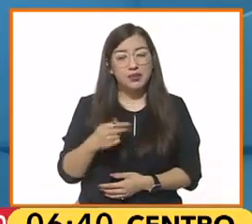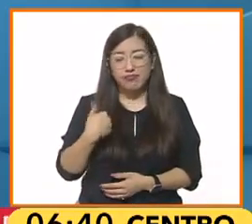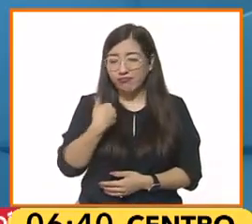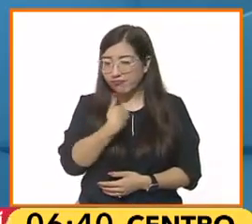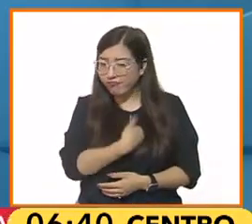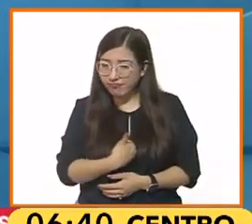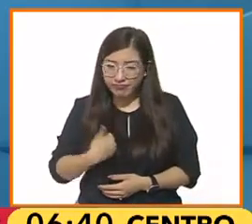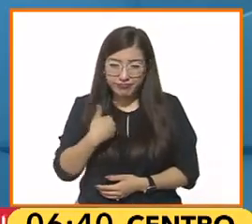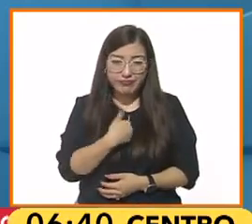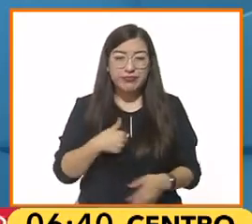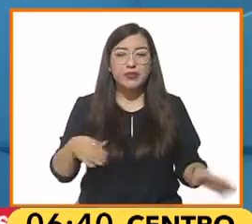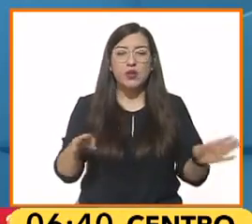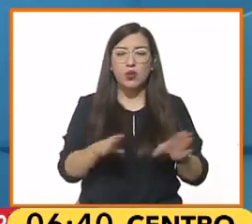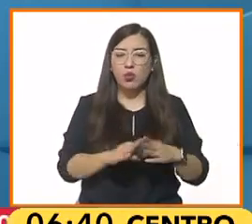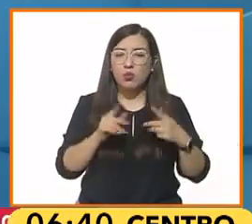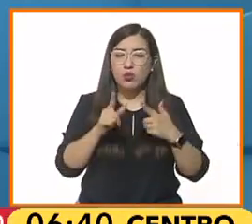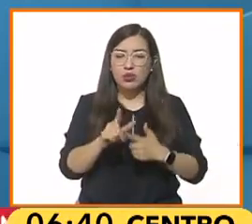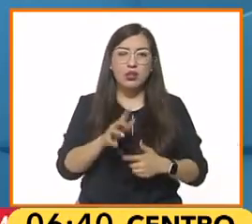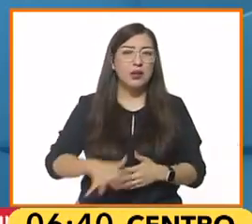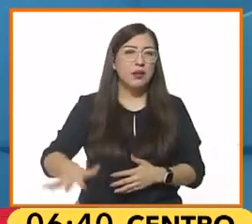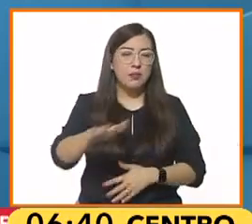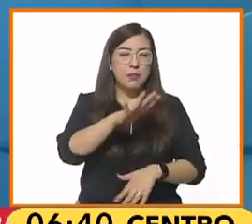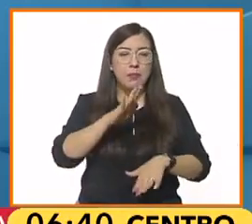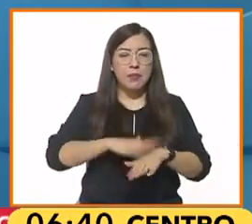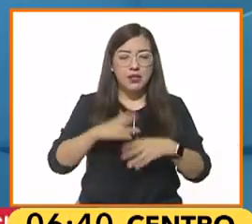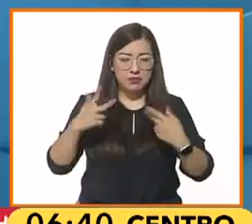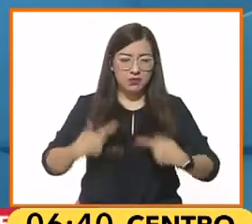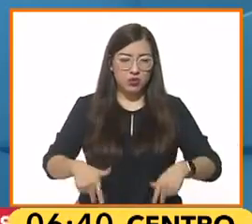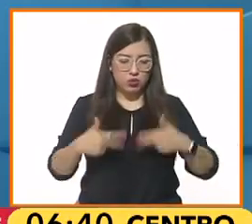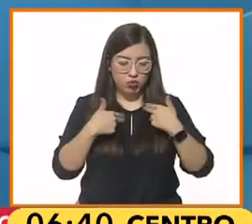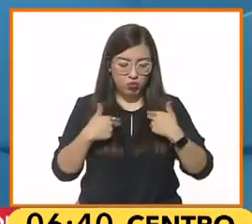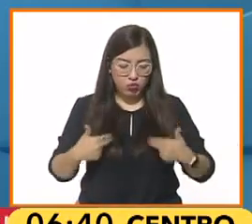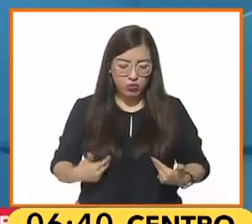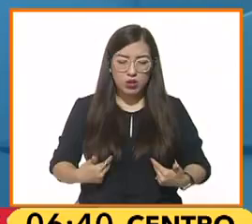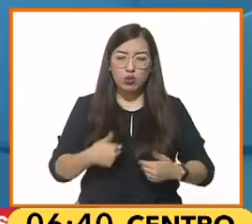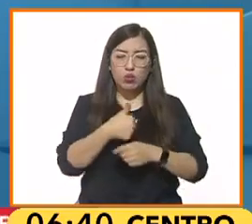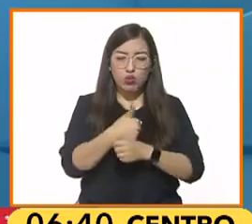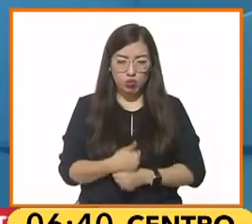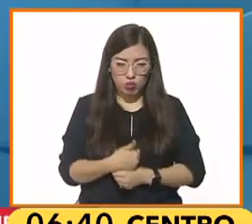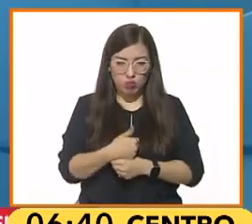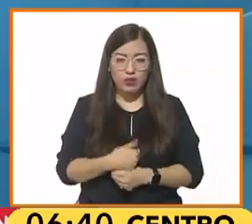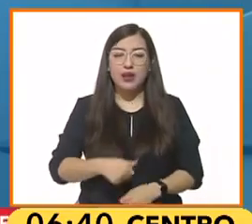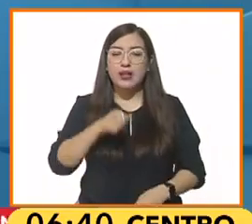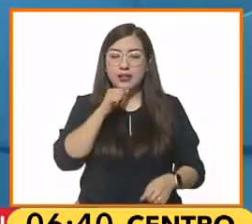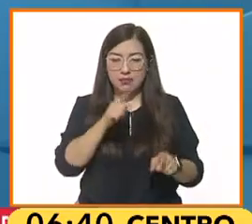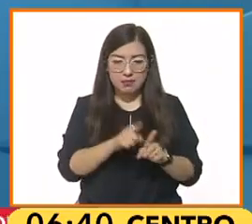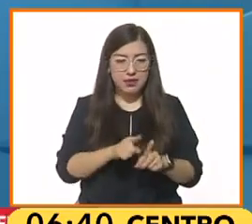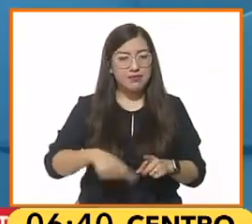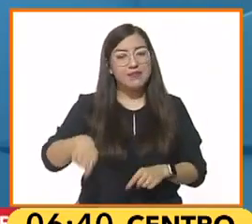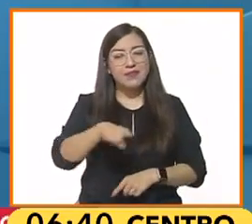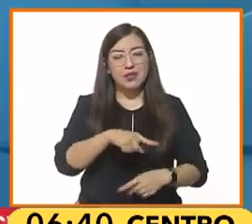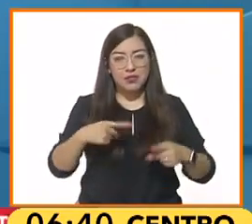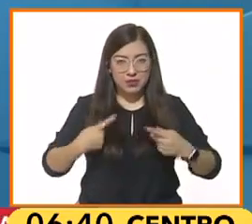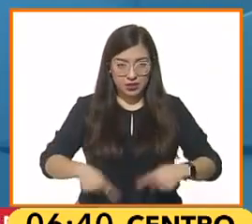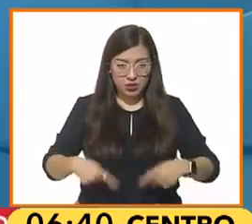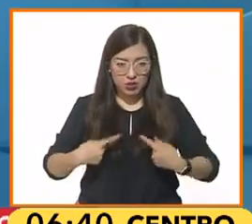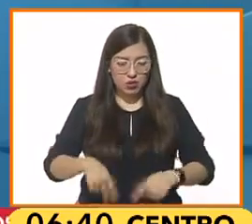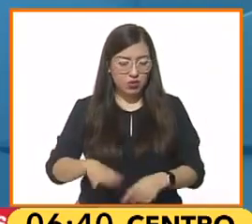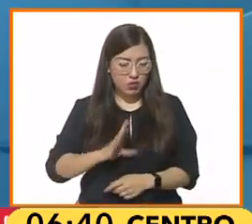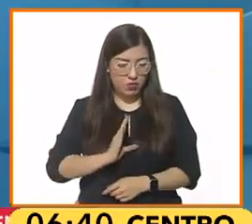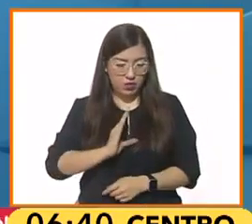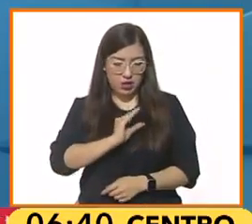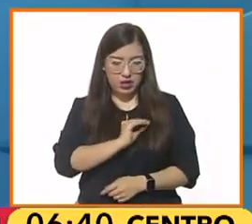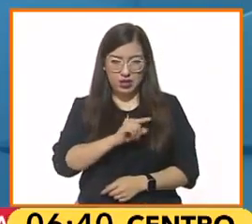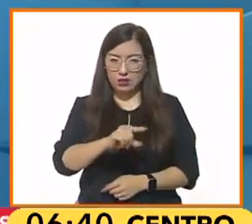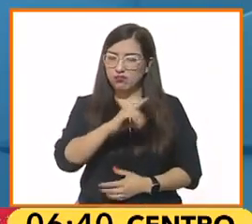agudiza el sufrimiento humano. Claro. Y con esto también, pues la crisis, ¿no?, de desplazamientos, de refugiados, el número de